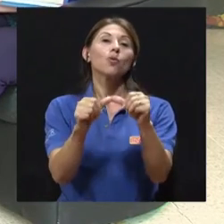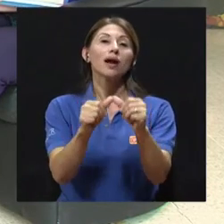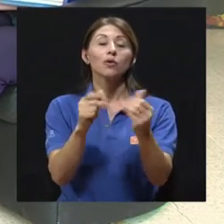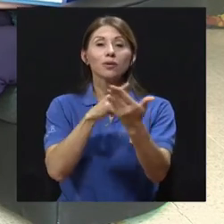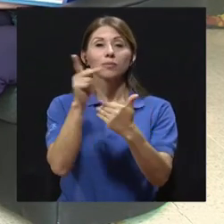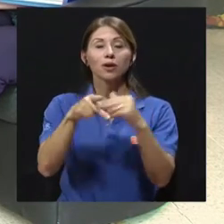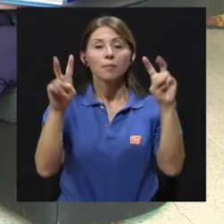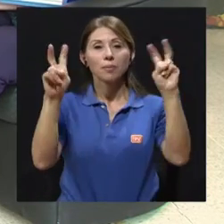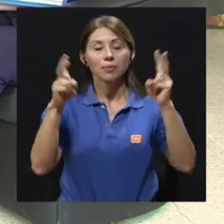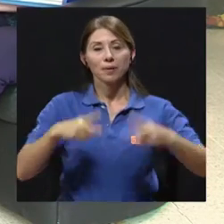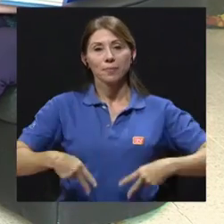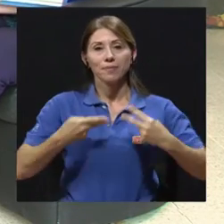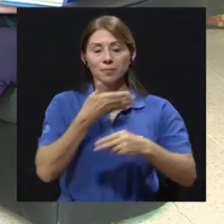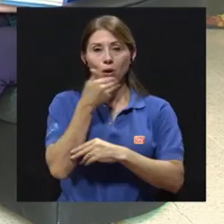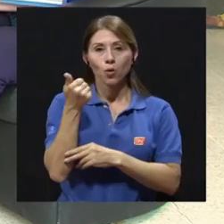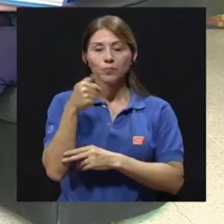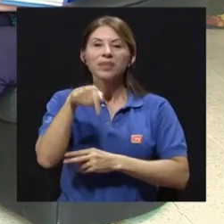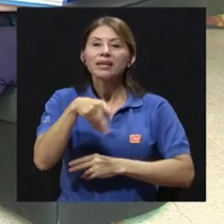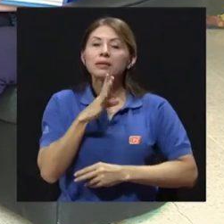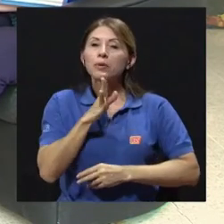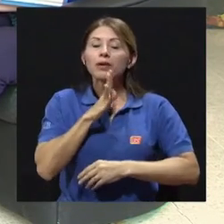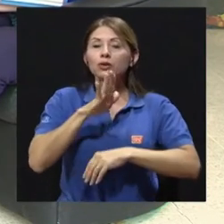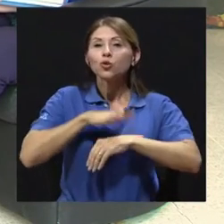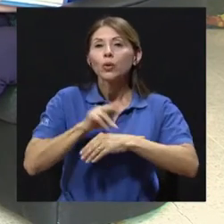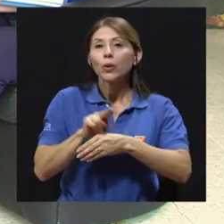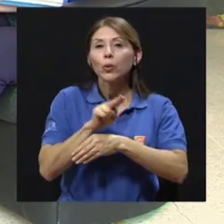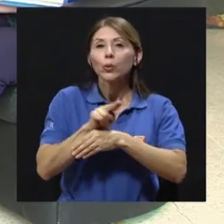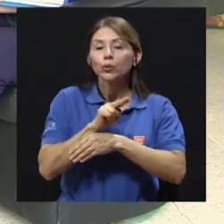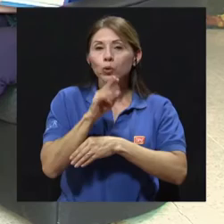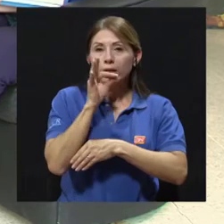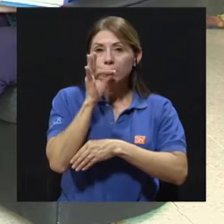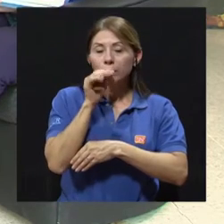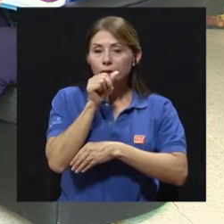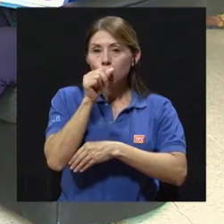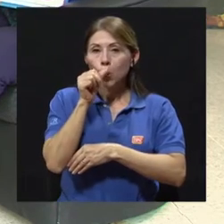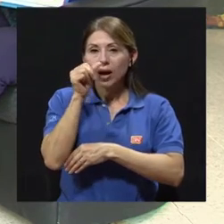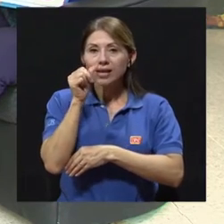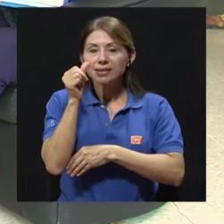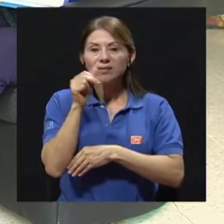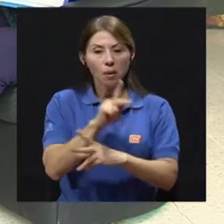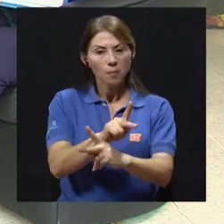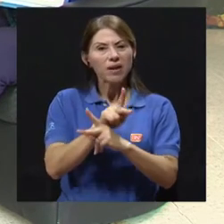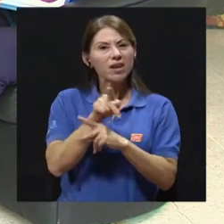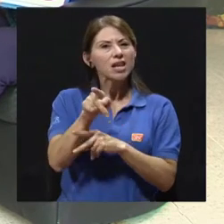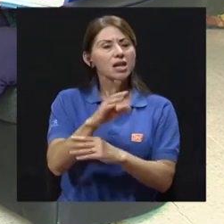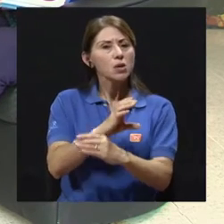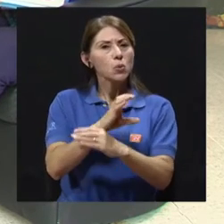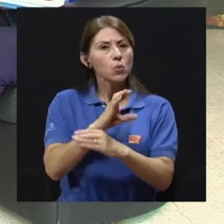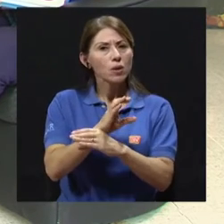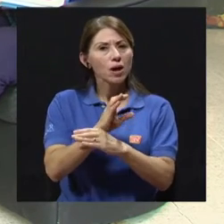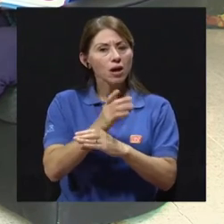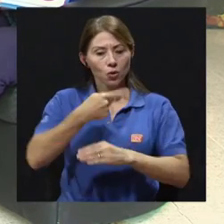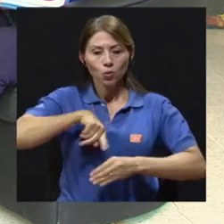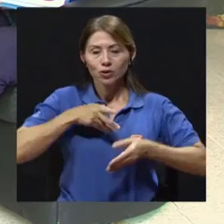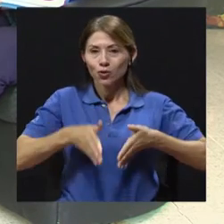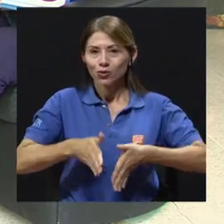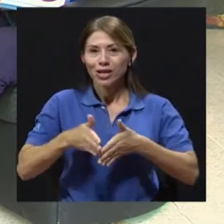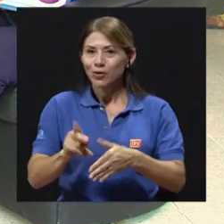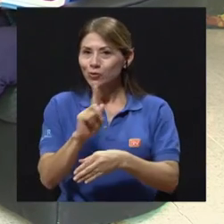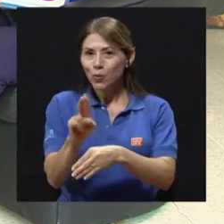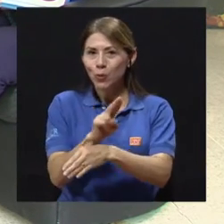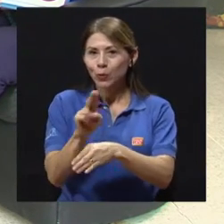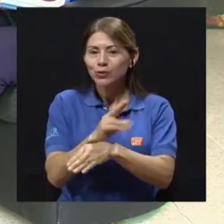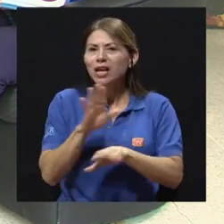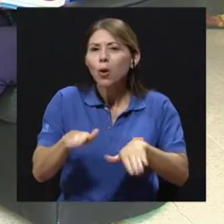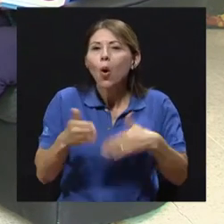Continuar con más de nuestro programa Vivir Mejor. Estamos conversando sobre el consumo de droga, especialmente cómo prevenir ese consumo de droga en nuestros hijos e hijas